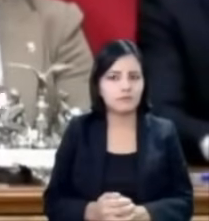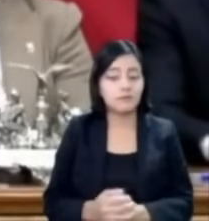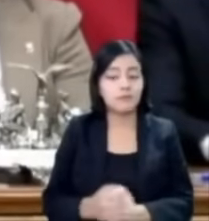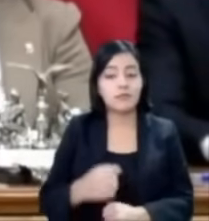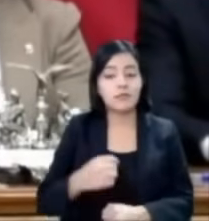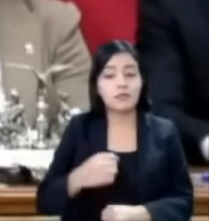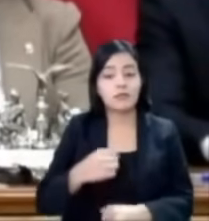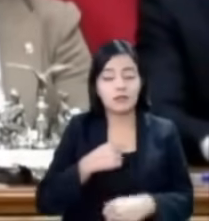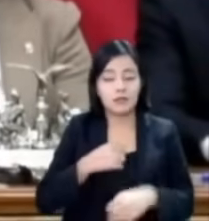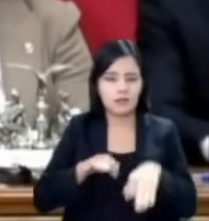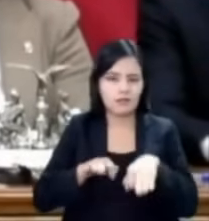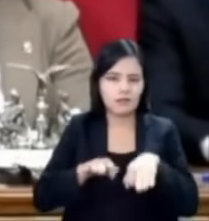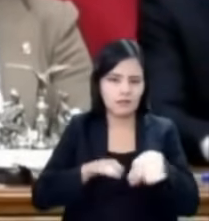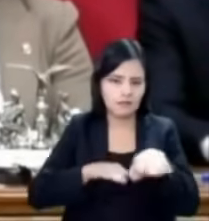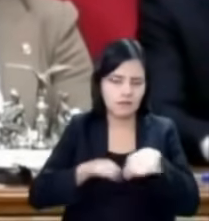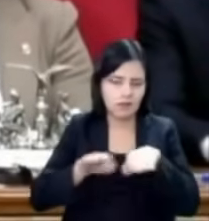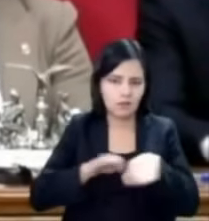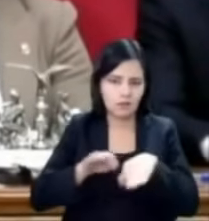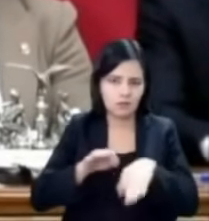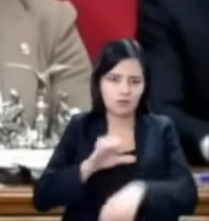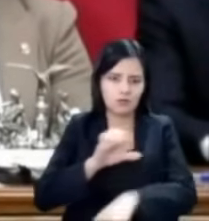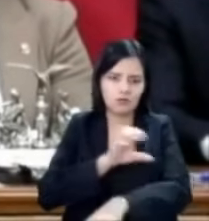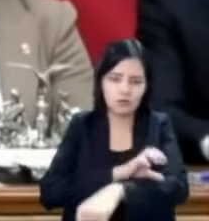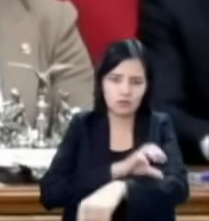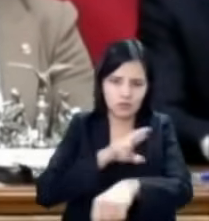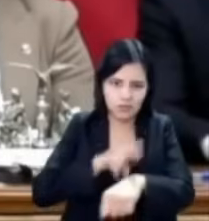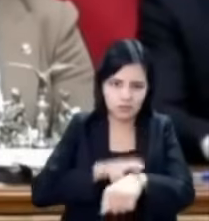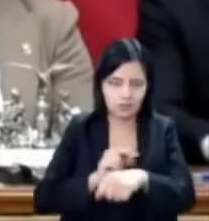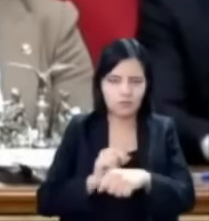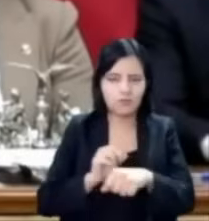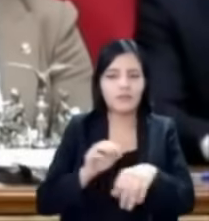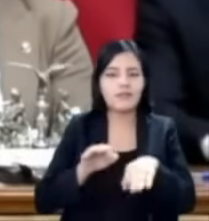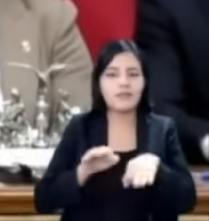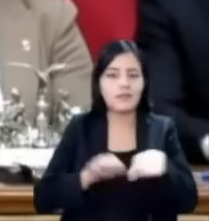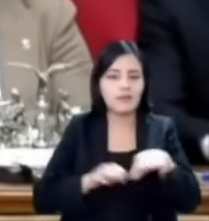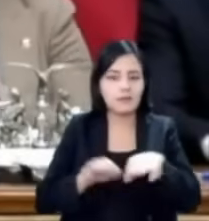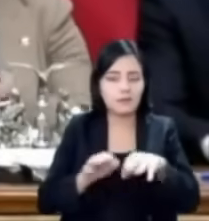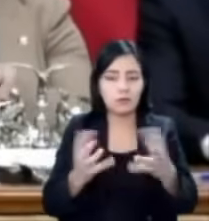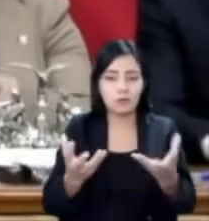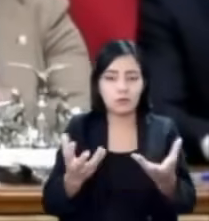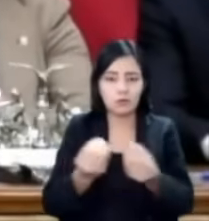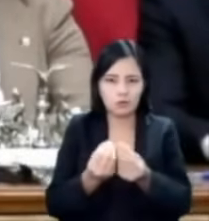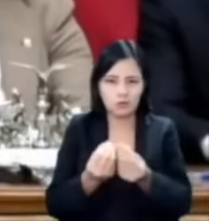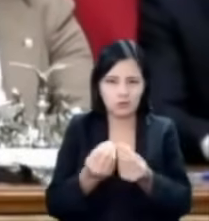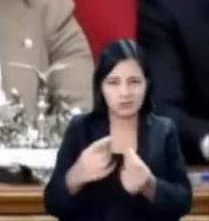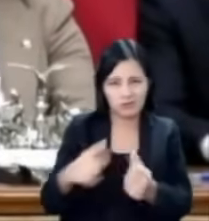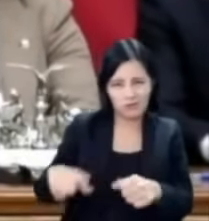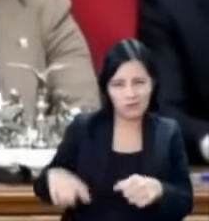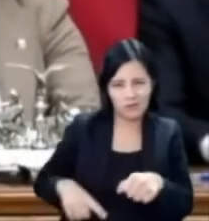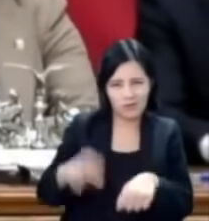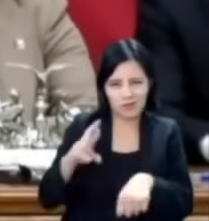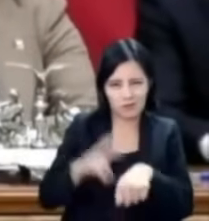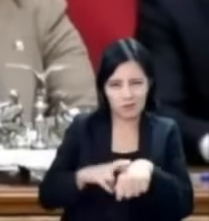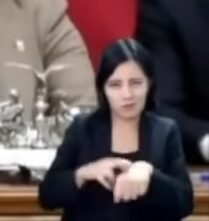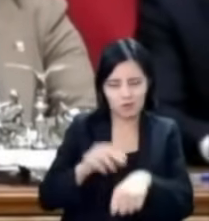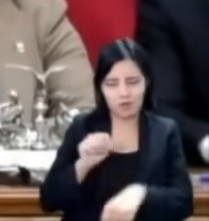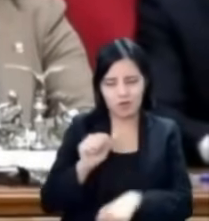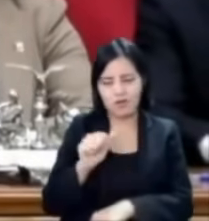trabajo coordinado, trabajo conjunto con el gobernador Alfredo del